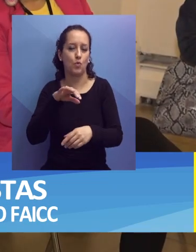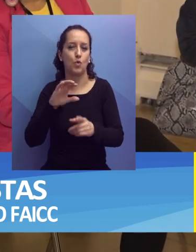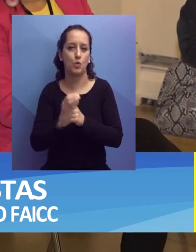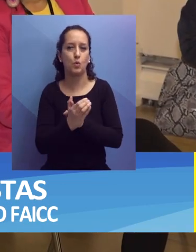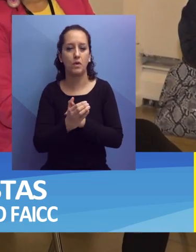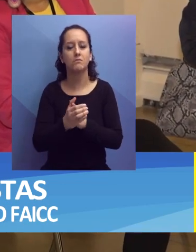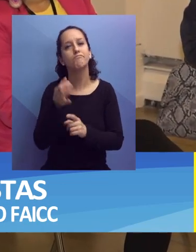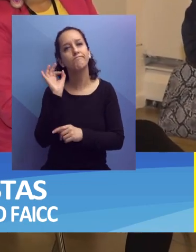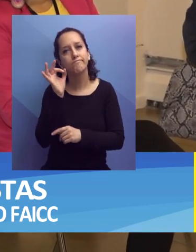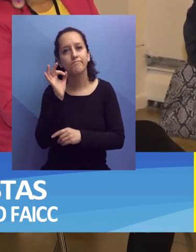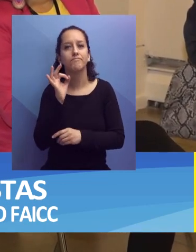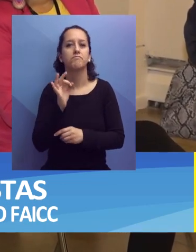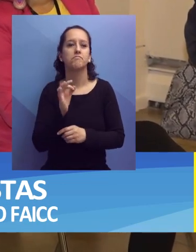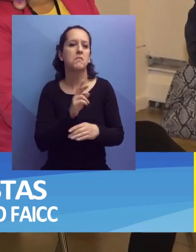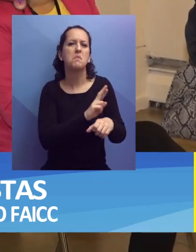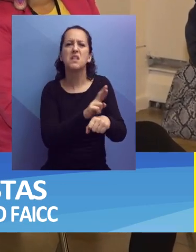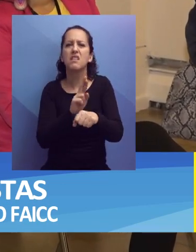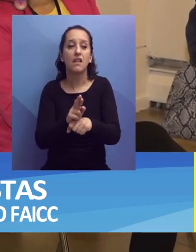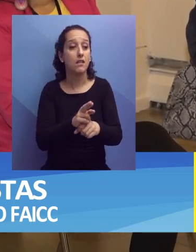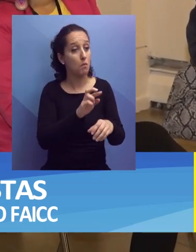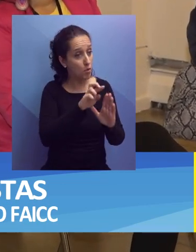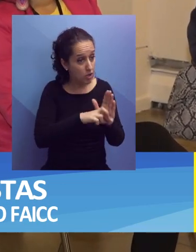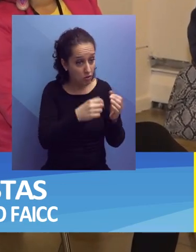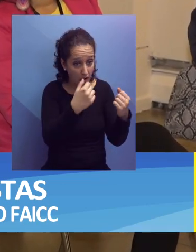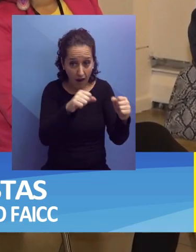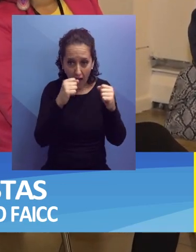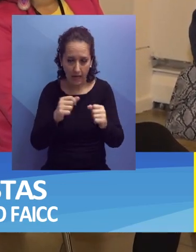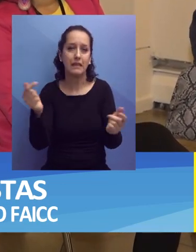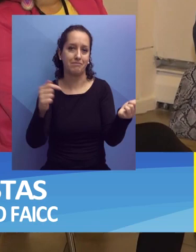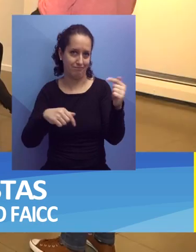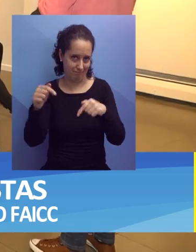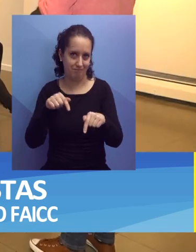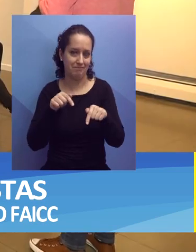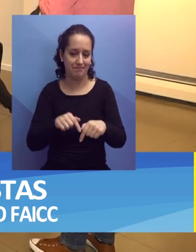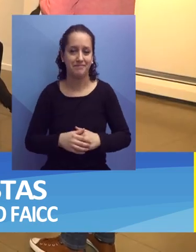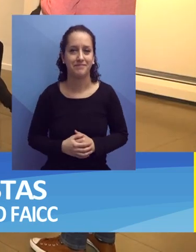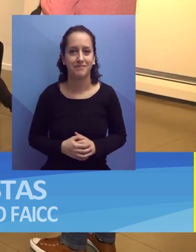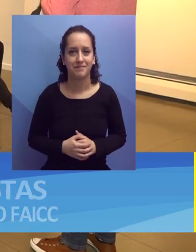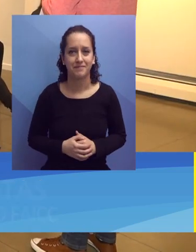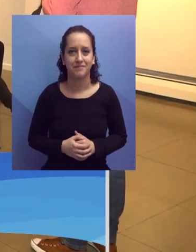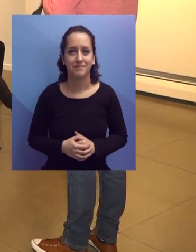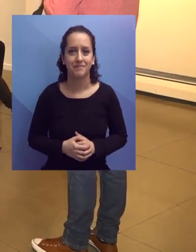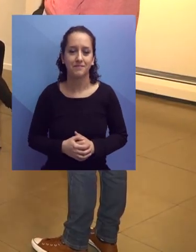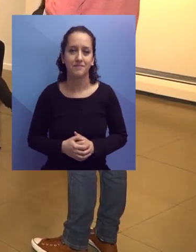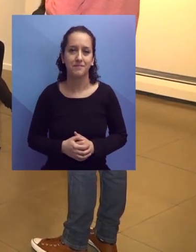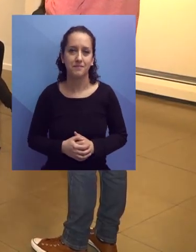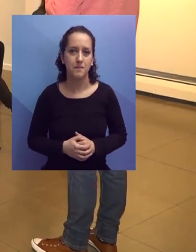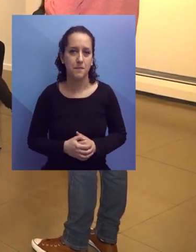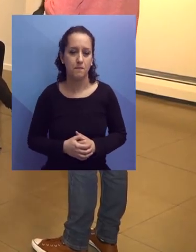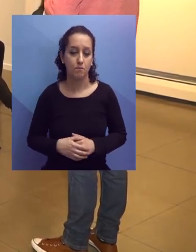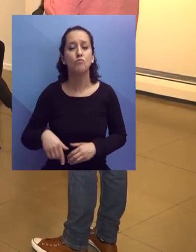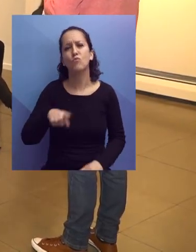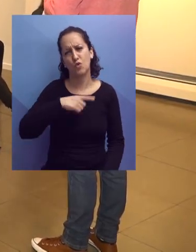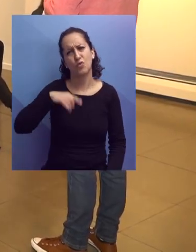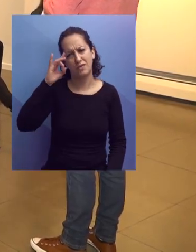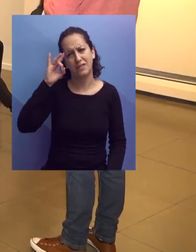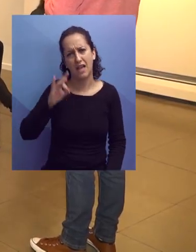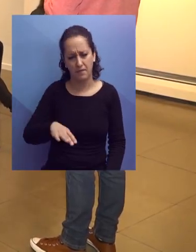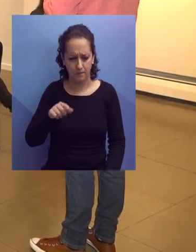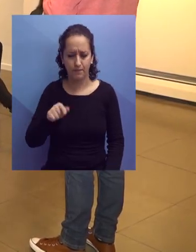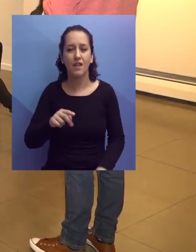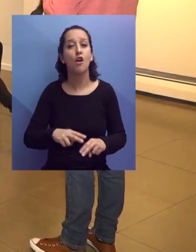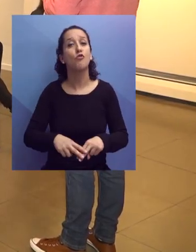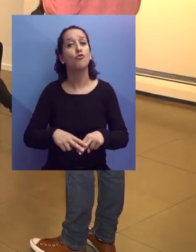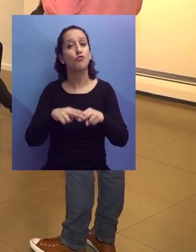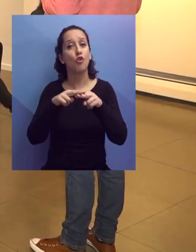municipio penquista, donde participaron representantes de los diversos proyectos de esta convocatoria. Nosotros sabemos que